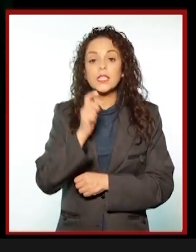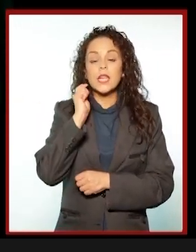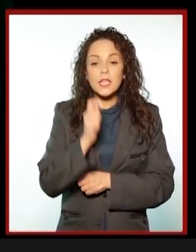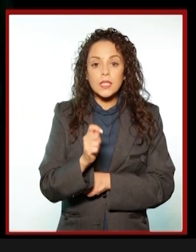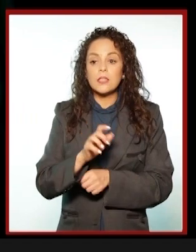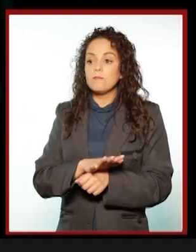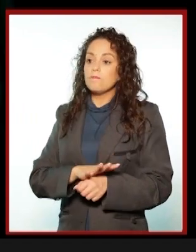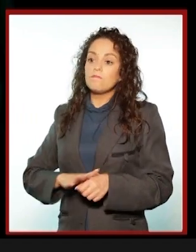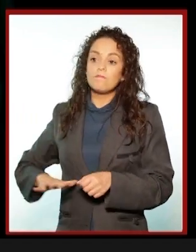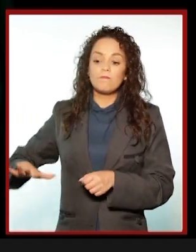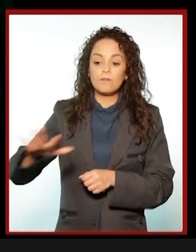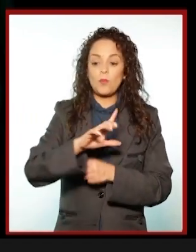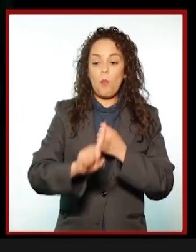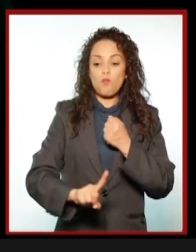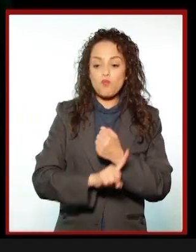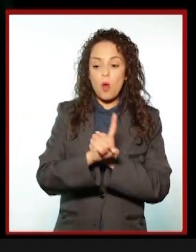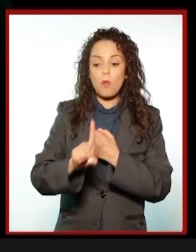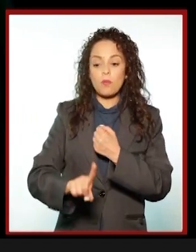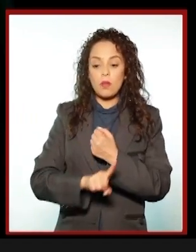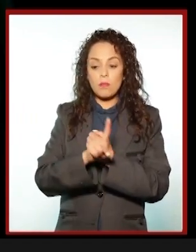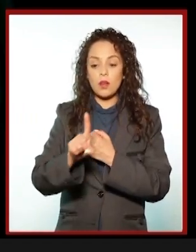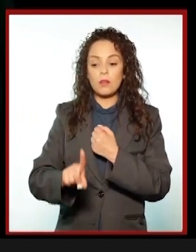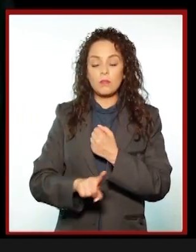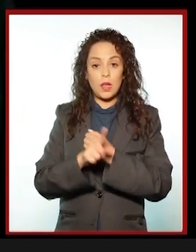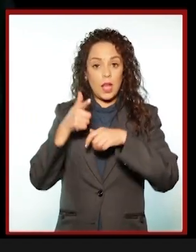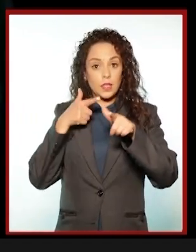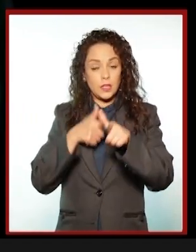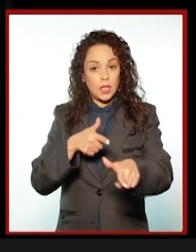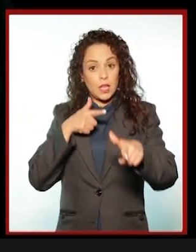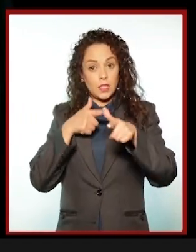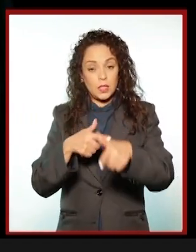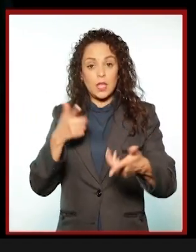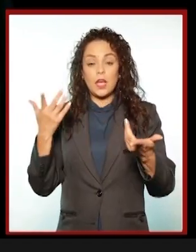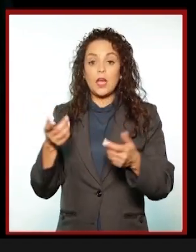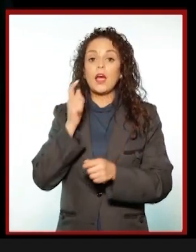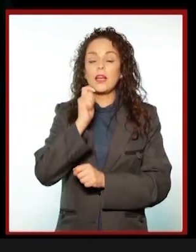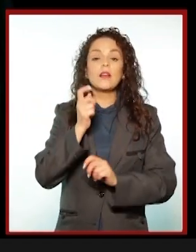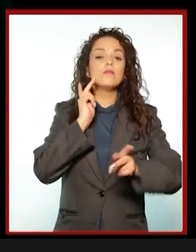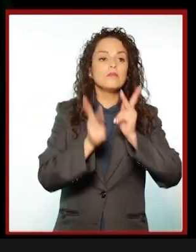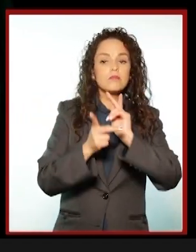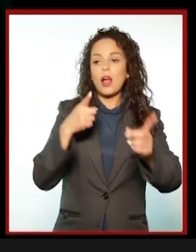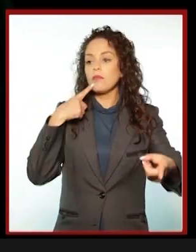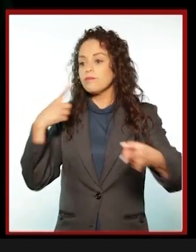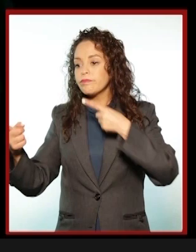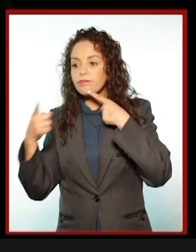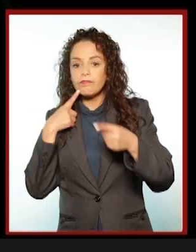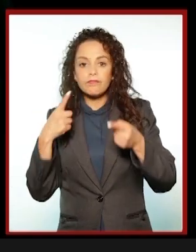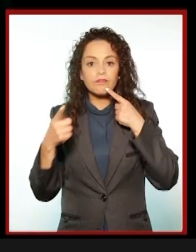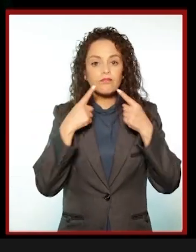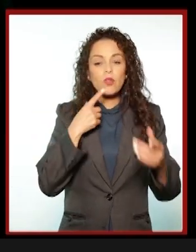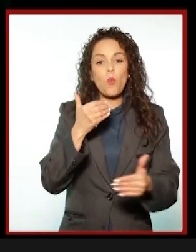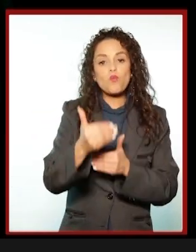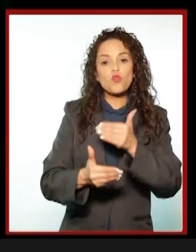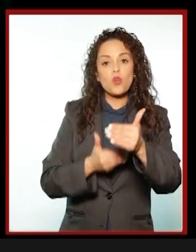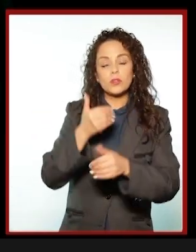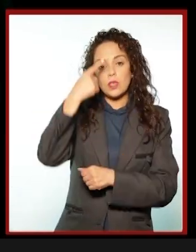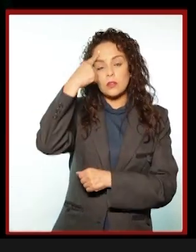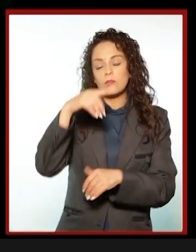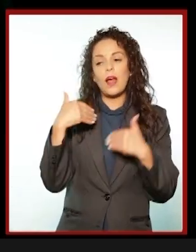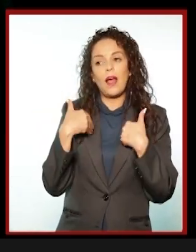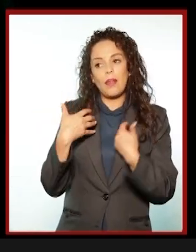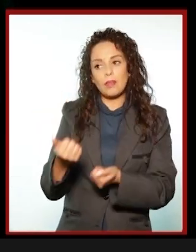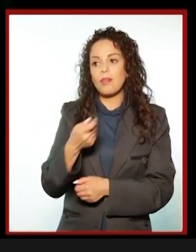estar socializando la problemática, estar generando conversación, ¿no? Estar catalizando también como